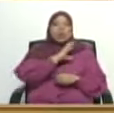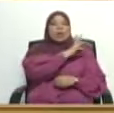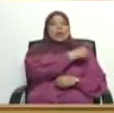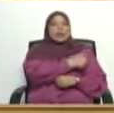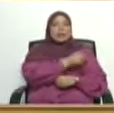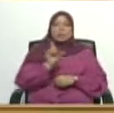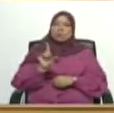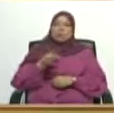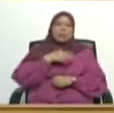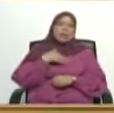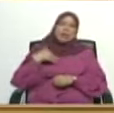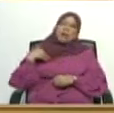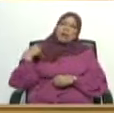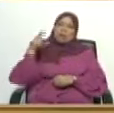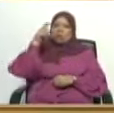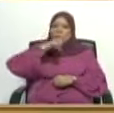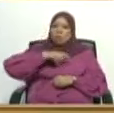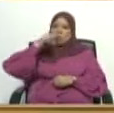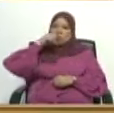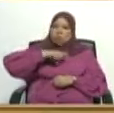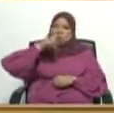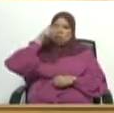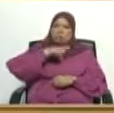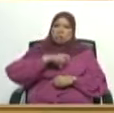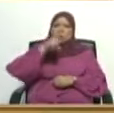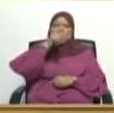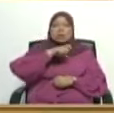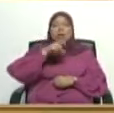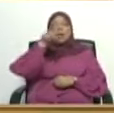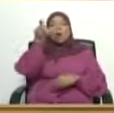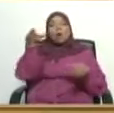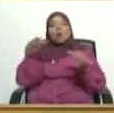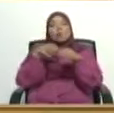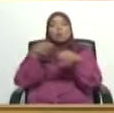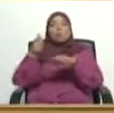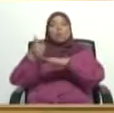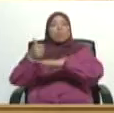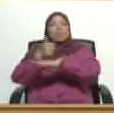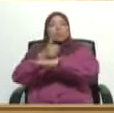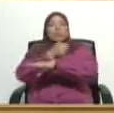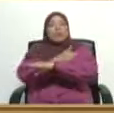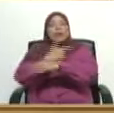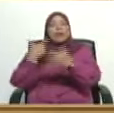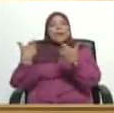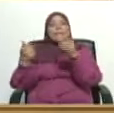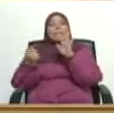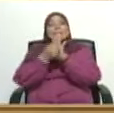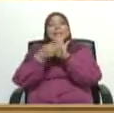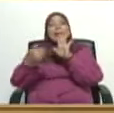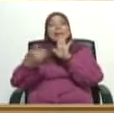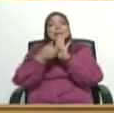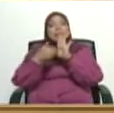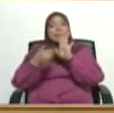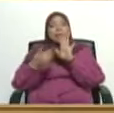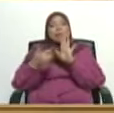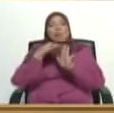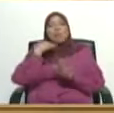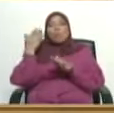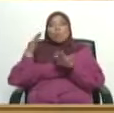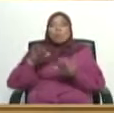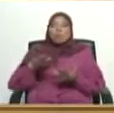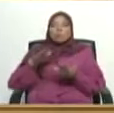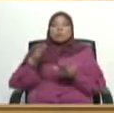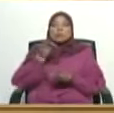asesinos. Es un régimen de homicidas, es un régimen de criminales, es un régimen